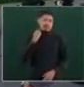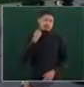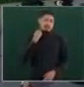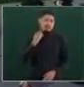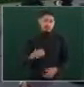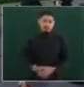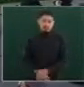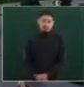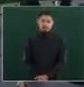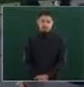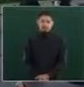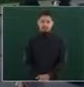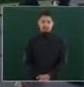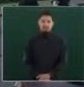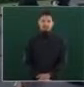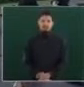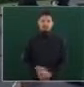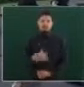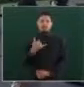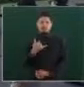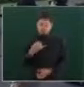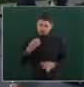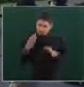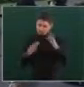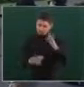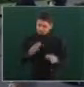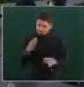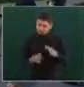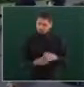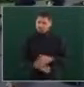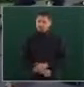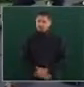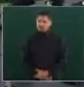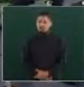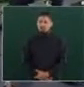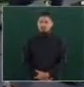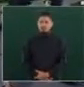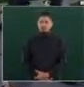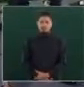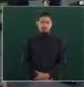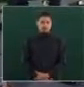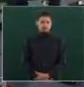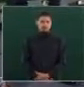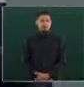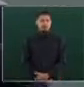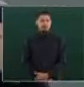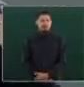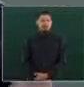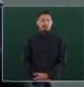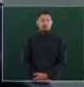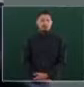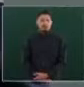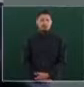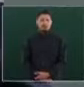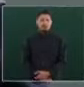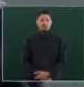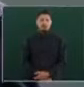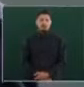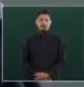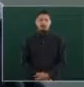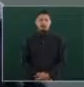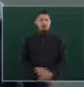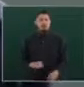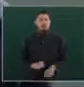sociedad están tienen un celular en la mano que les ha cambiado la vida y la existencia es usted y yo